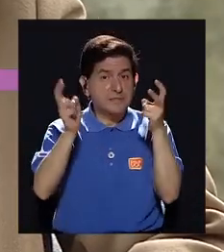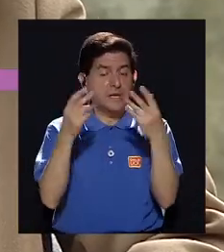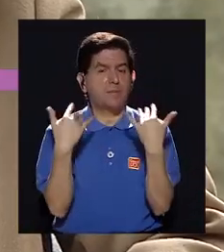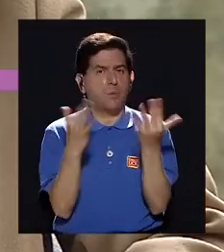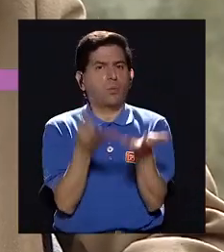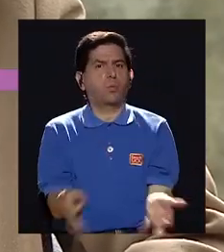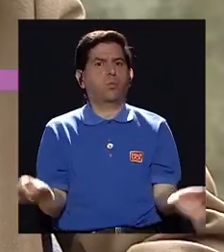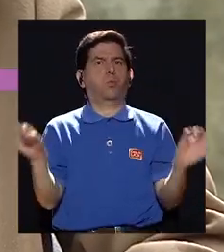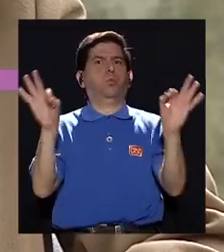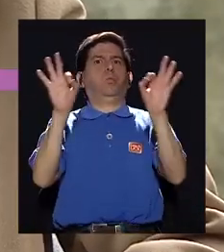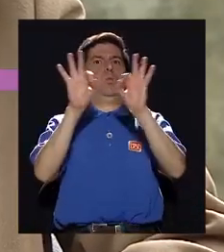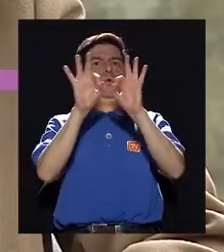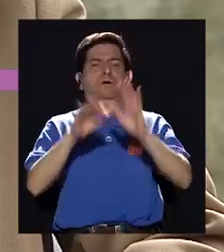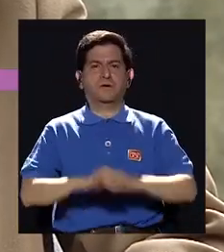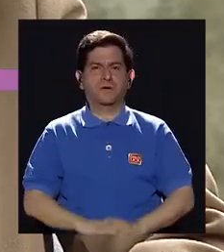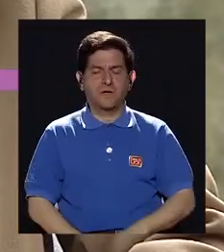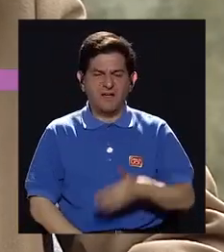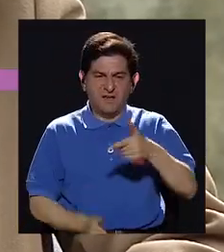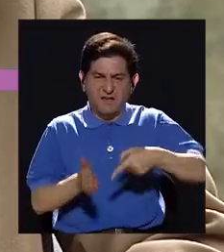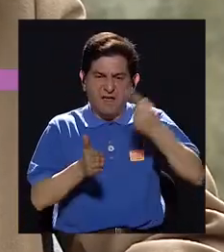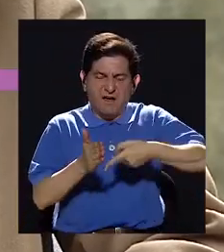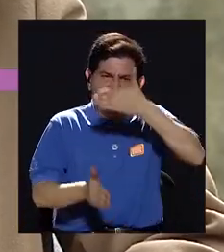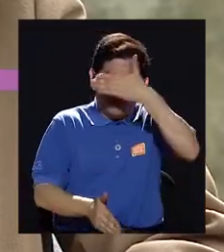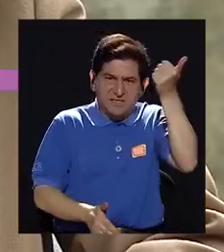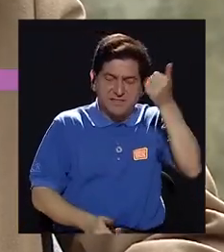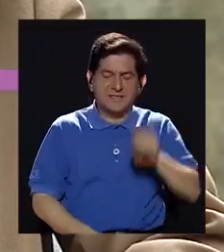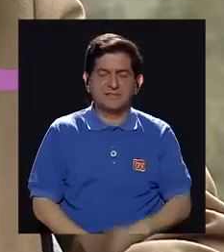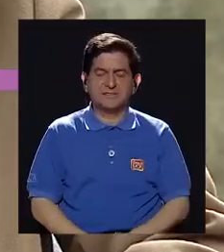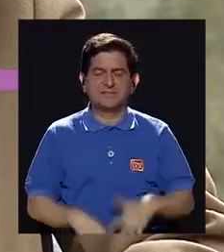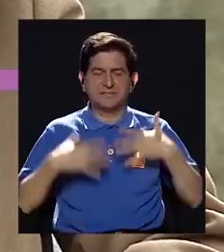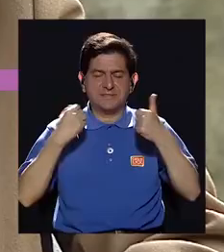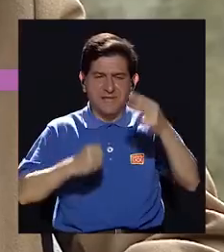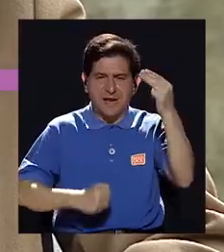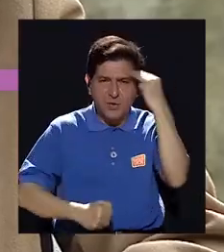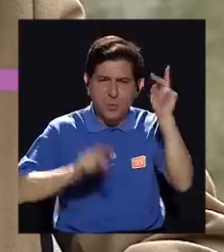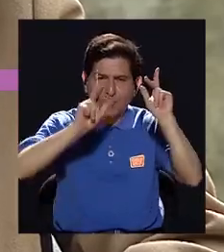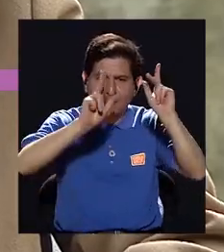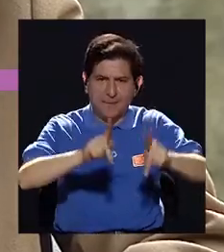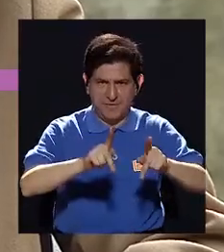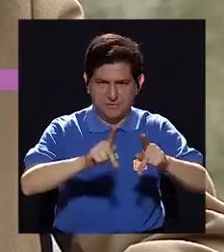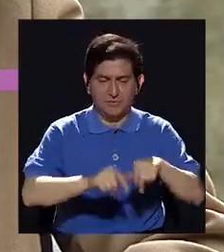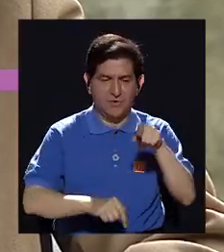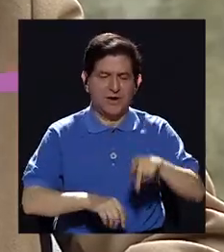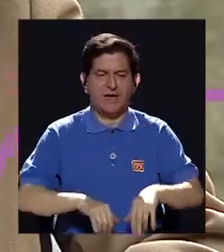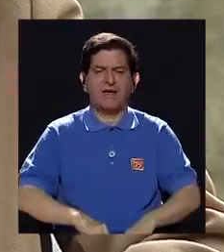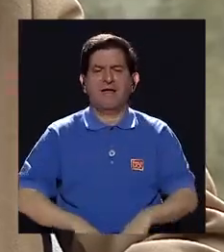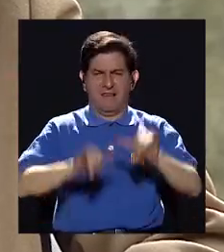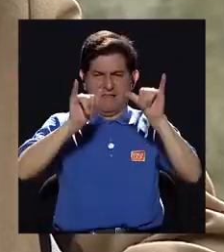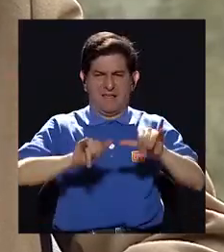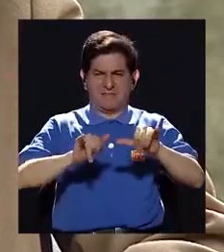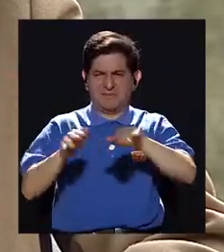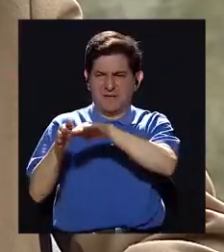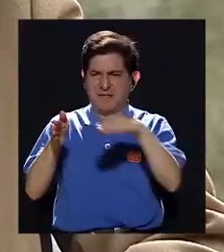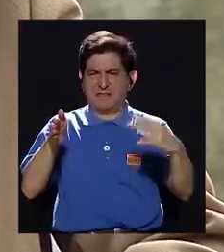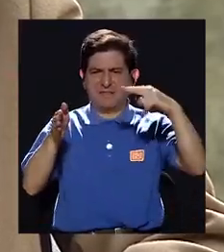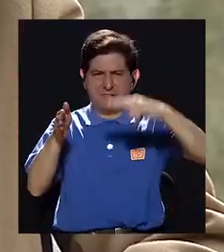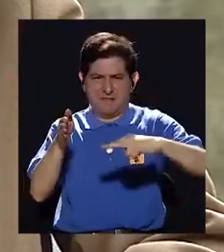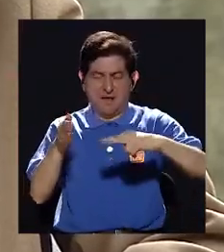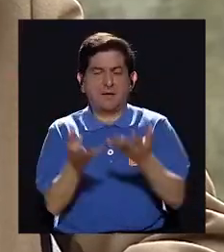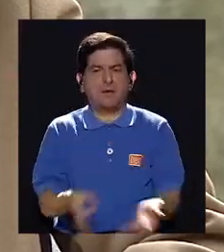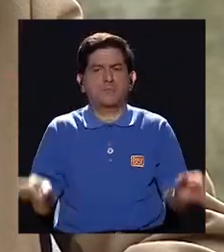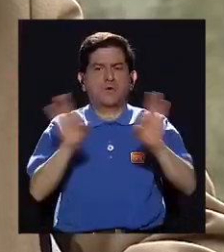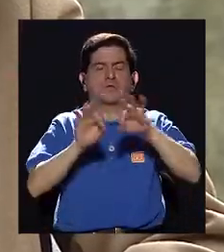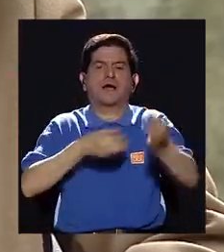tema sumamente importante del cual lo olvidamos. La parte de la salud mental de esa persona que está encamada es sumamente importante.